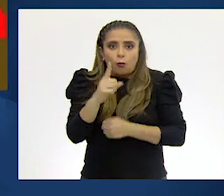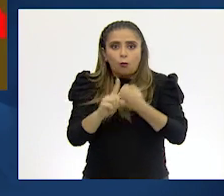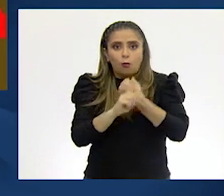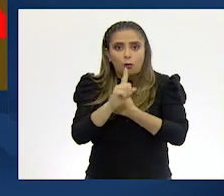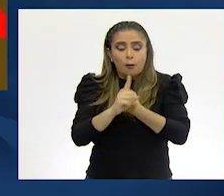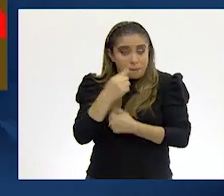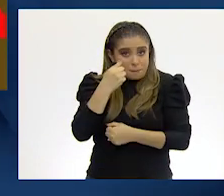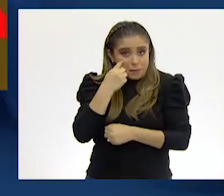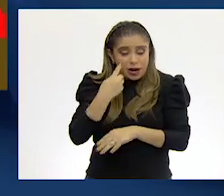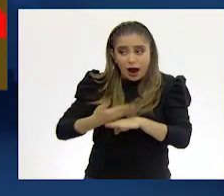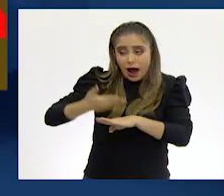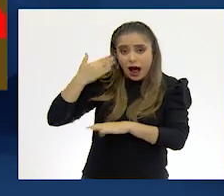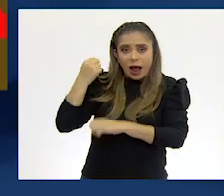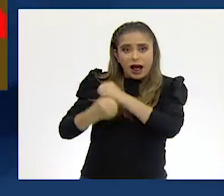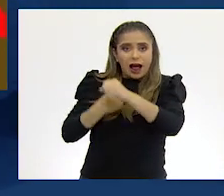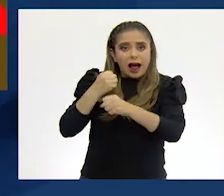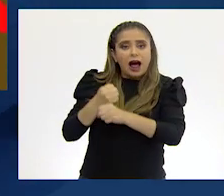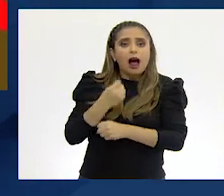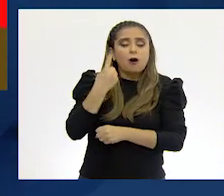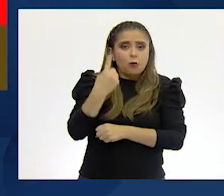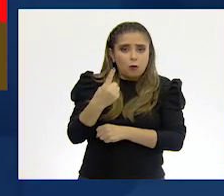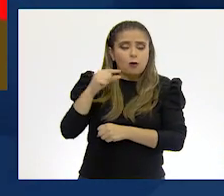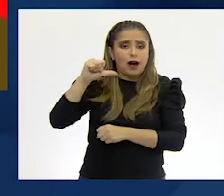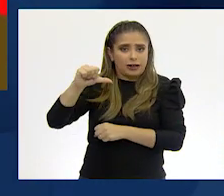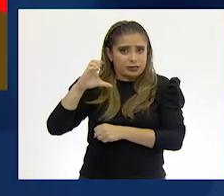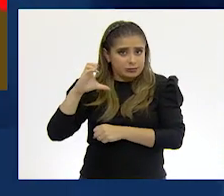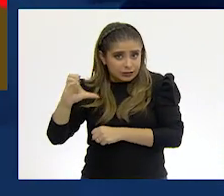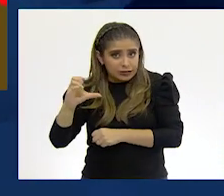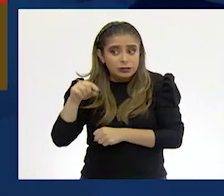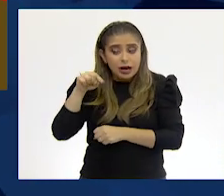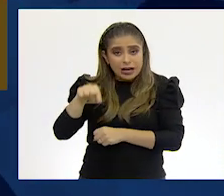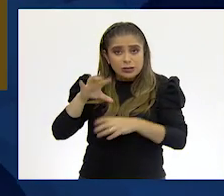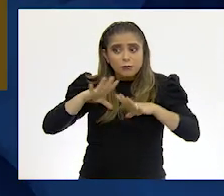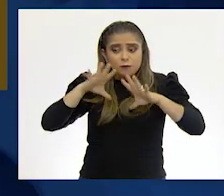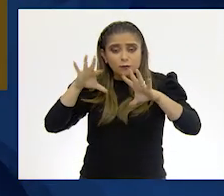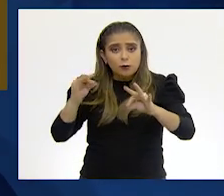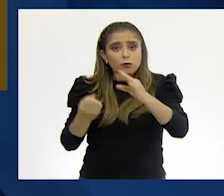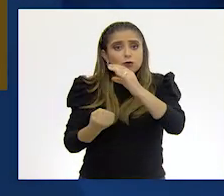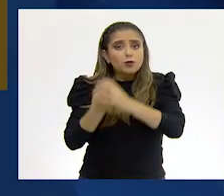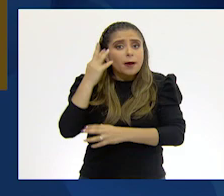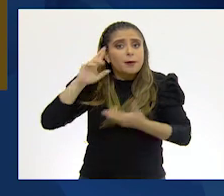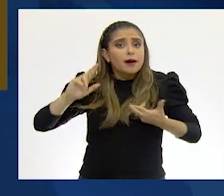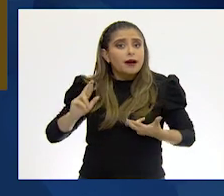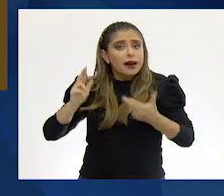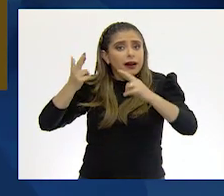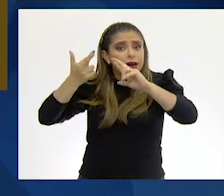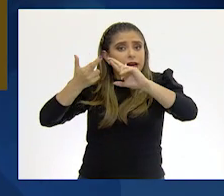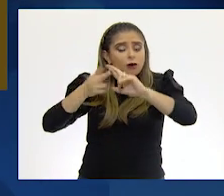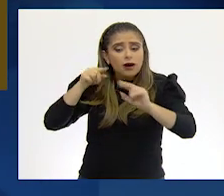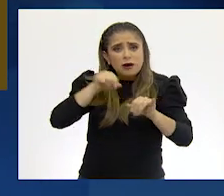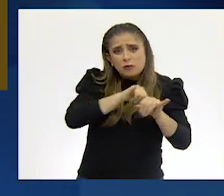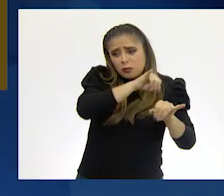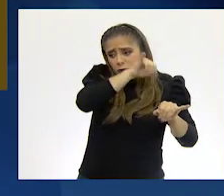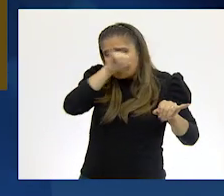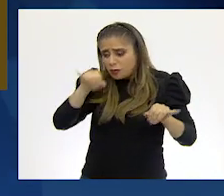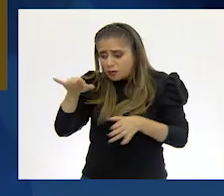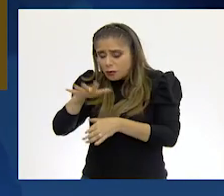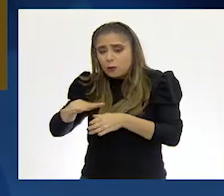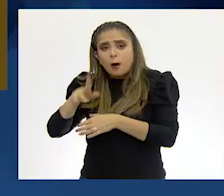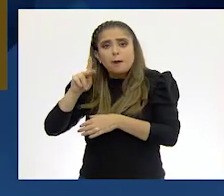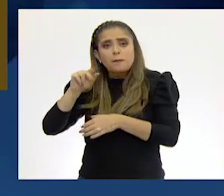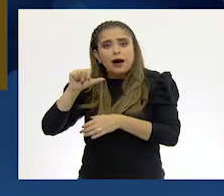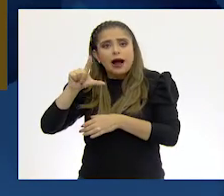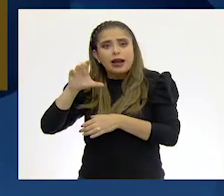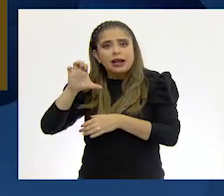Durante el siglo I después de Cristo, una nueva religión comenzó a difundirse desde la lejana provincia de Palestina,